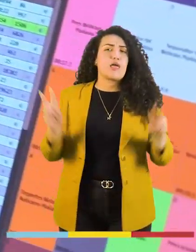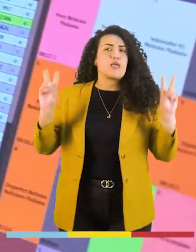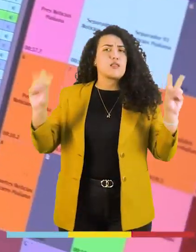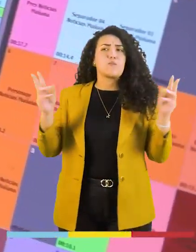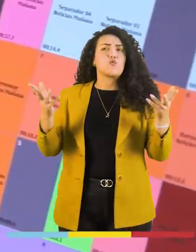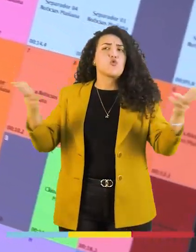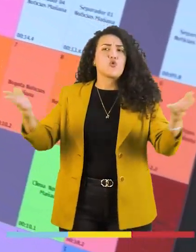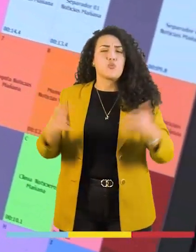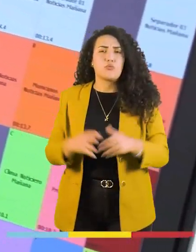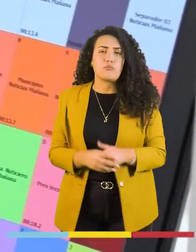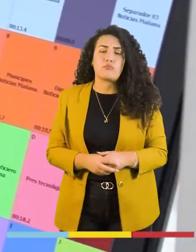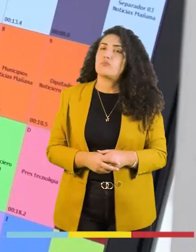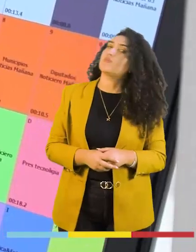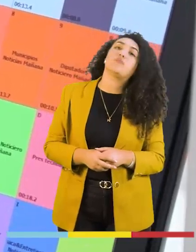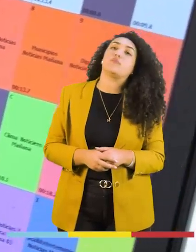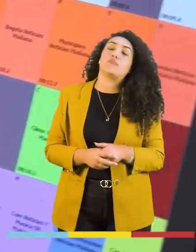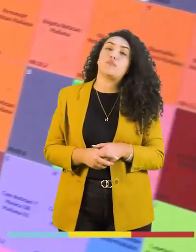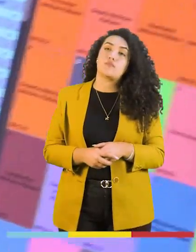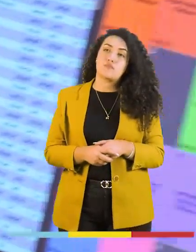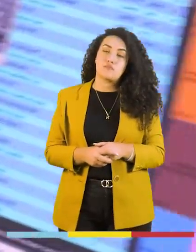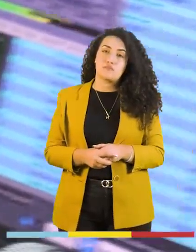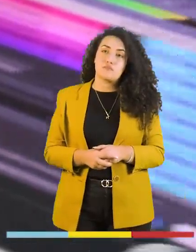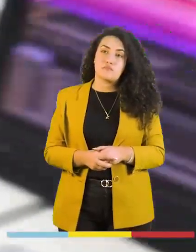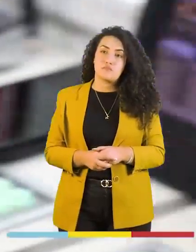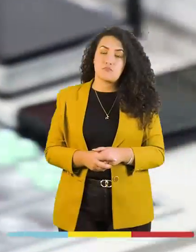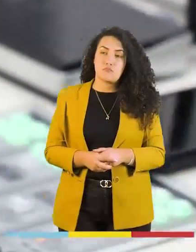que sí. Transmisión, ¿cómo hacemos transmisión?